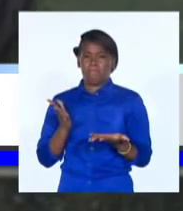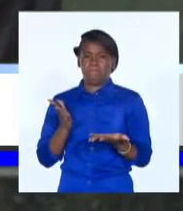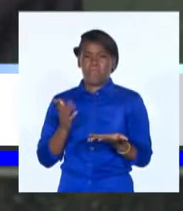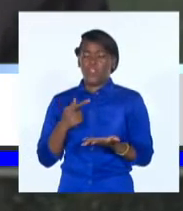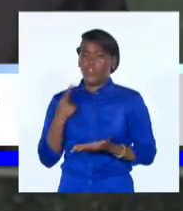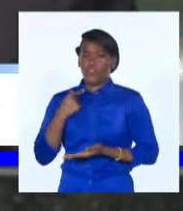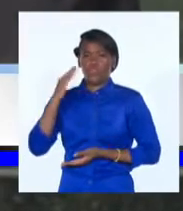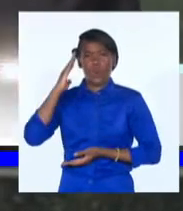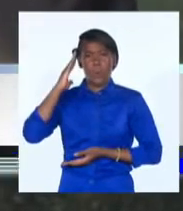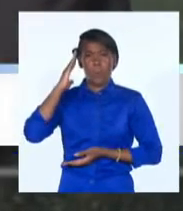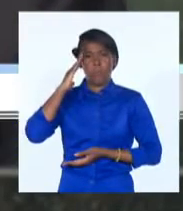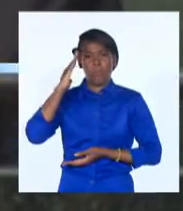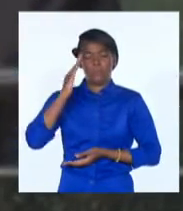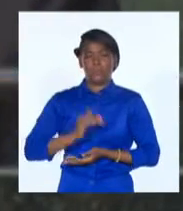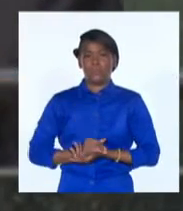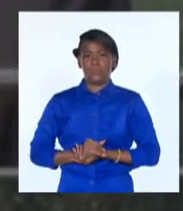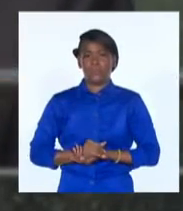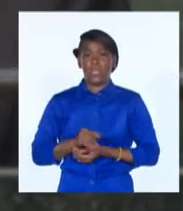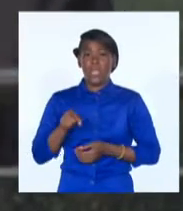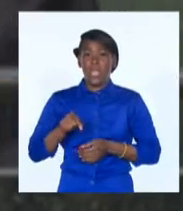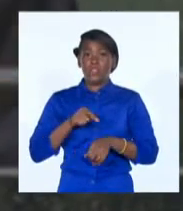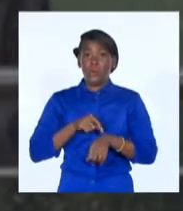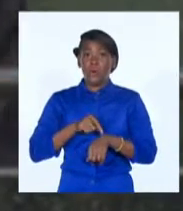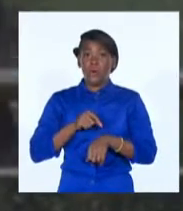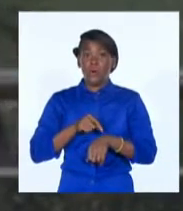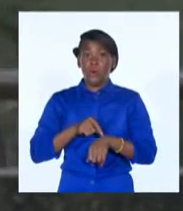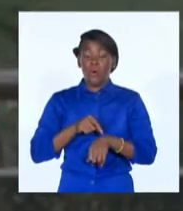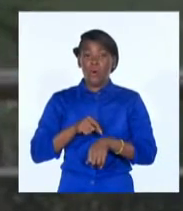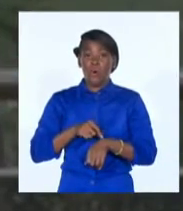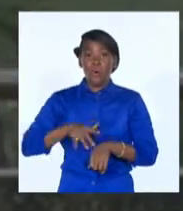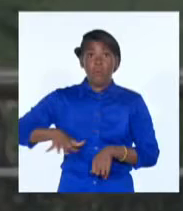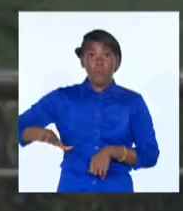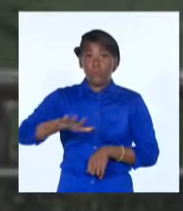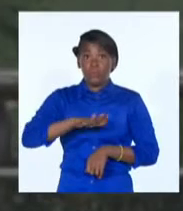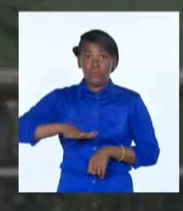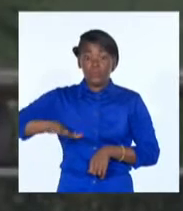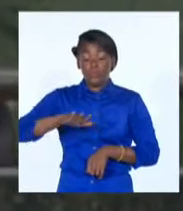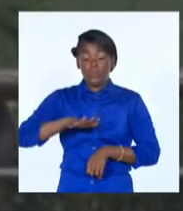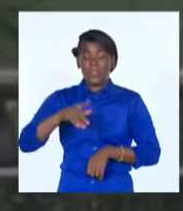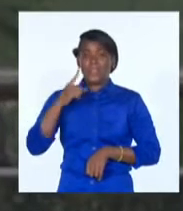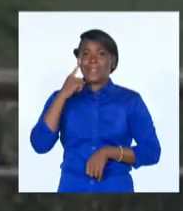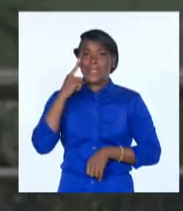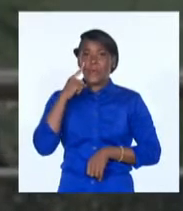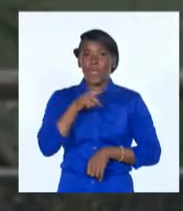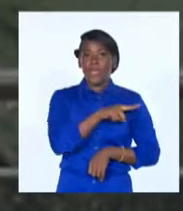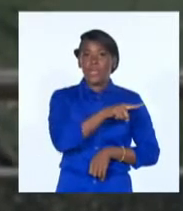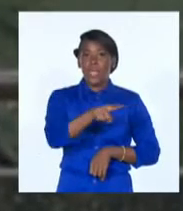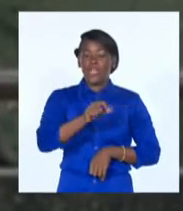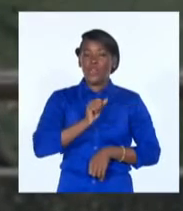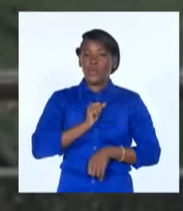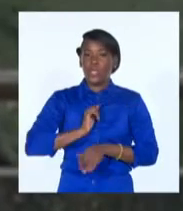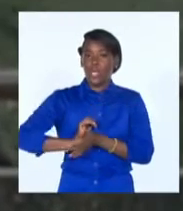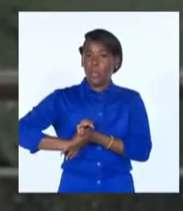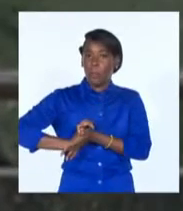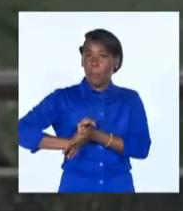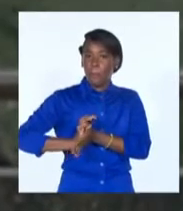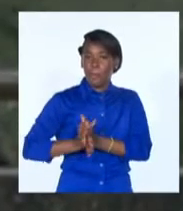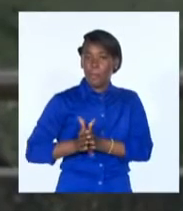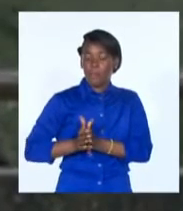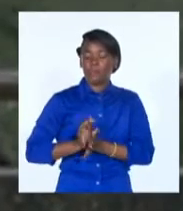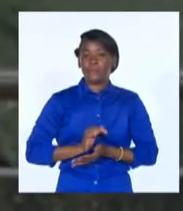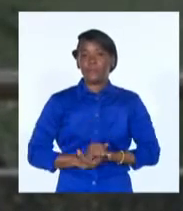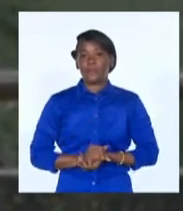Reconocemos que en estos años han intentado, pero no se ha hecho lo suficiente